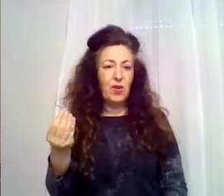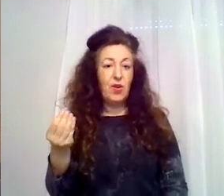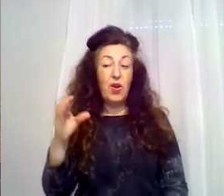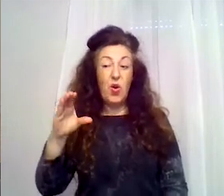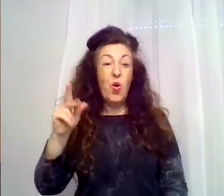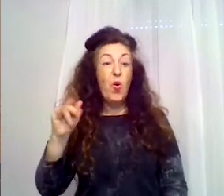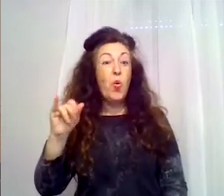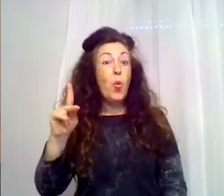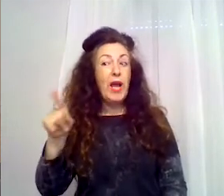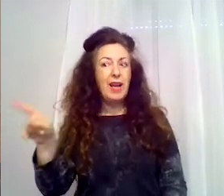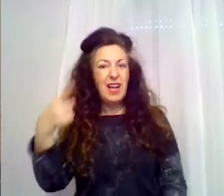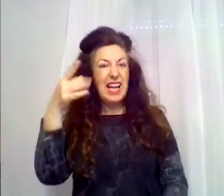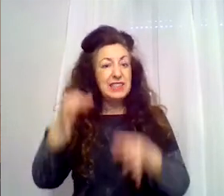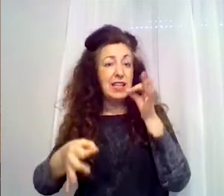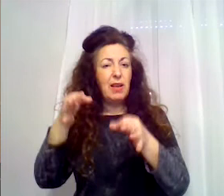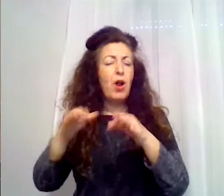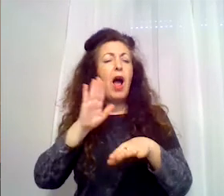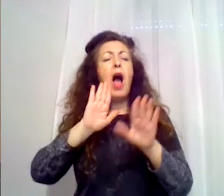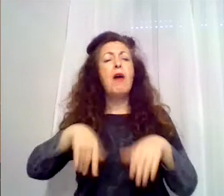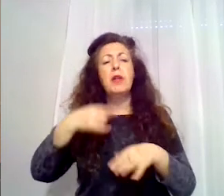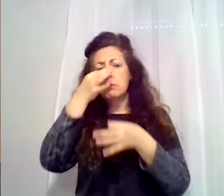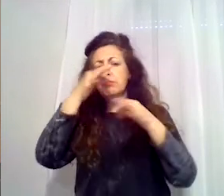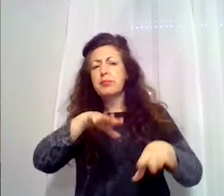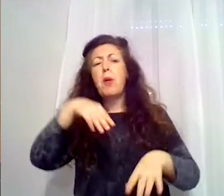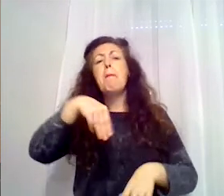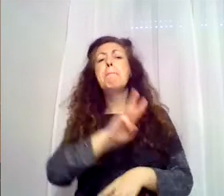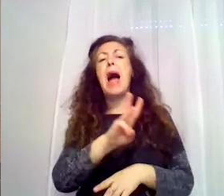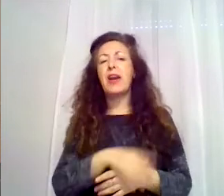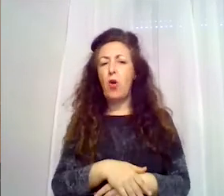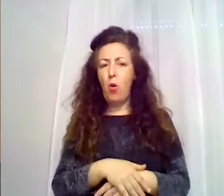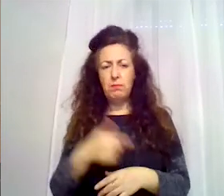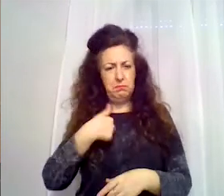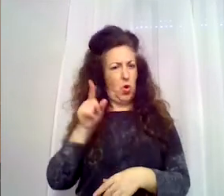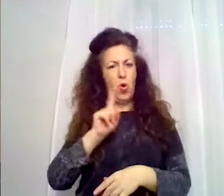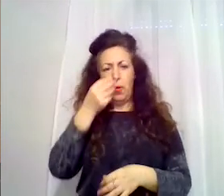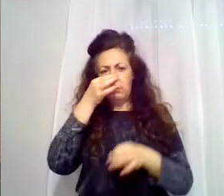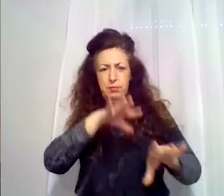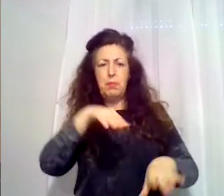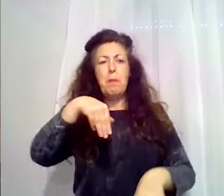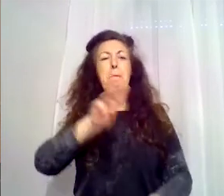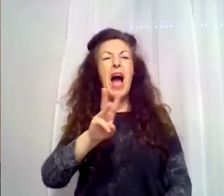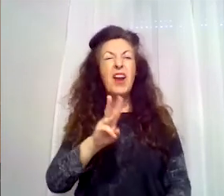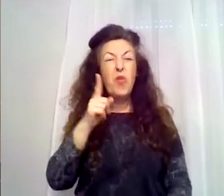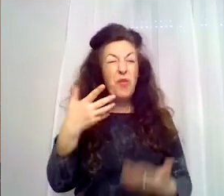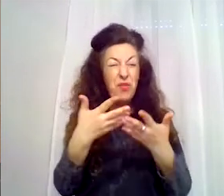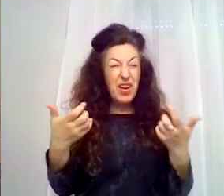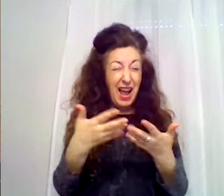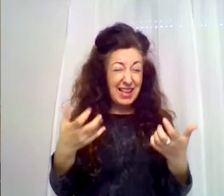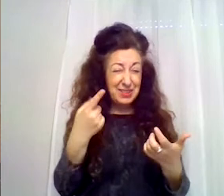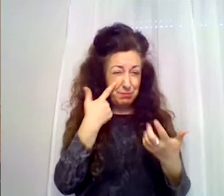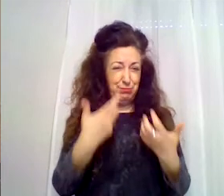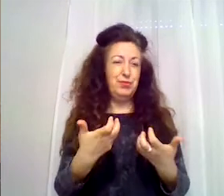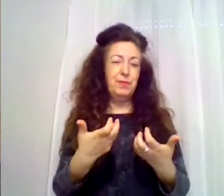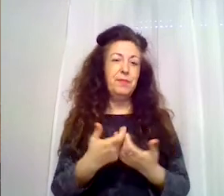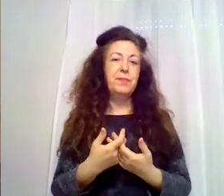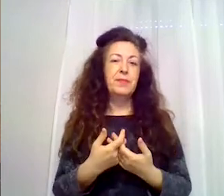herejes. La reina de Inglaterra no era el sumum de la libertad, tenía todos los ribetes de una reina